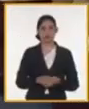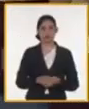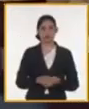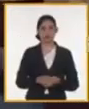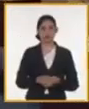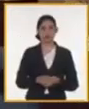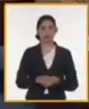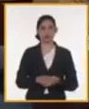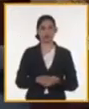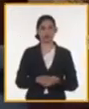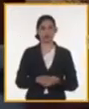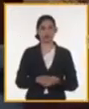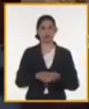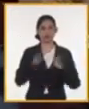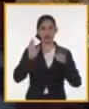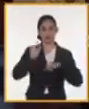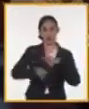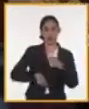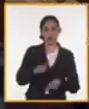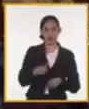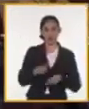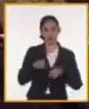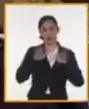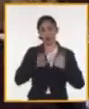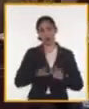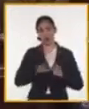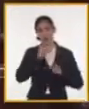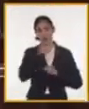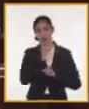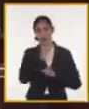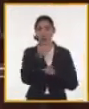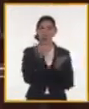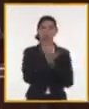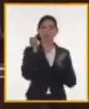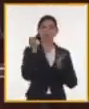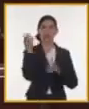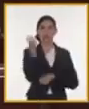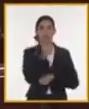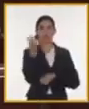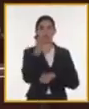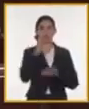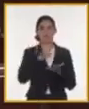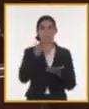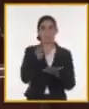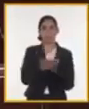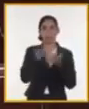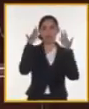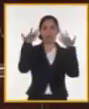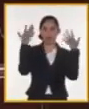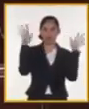En contra, se abstiene. Bueno, aprobadas las 4 propuestas. Un fuerte aplauso.